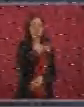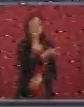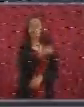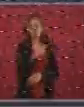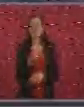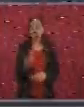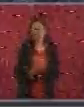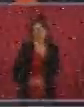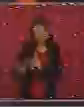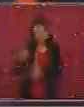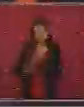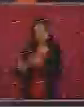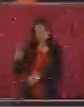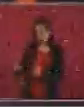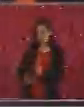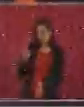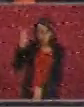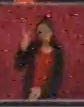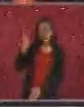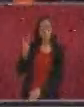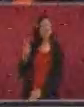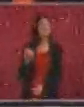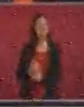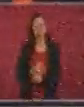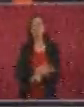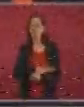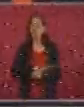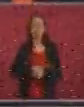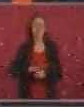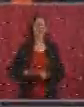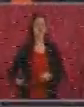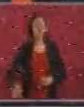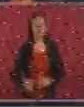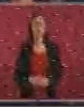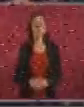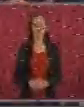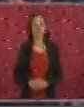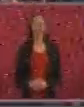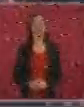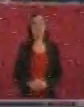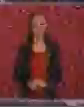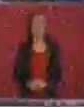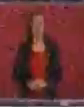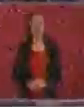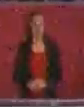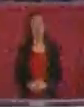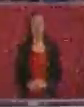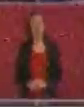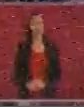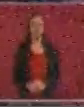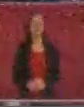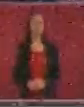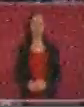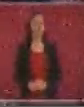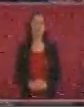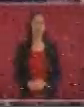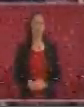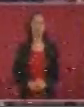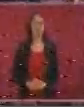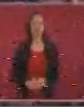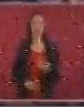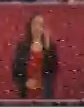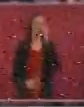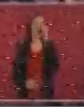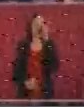repente los de Aldama señalan que los están usando para cuestiones electorales de partido o